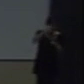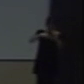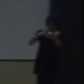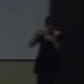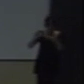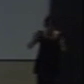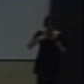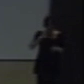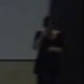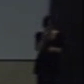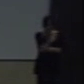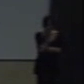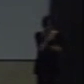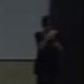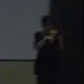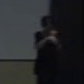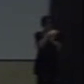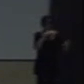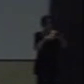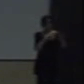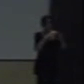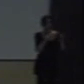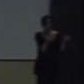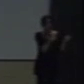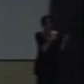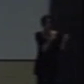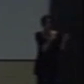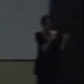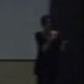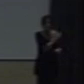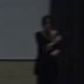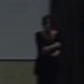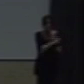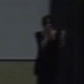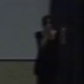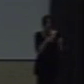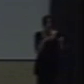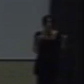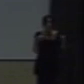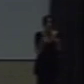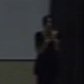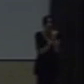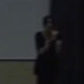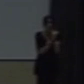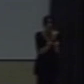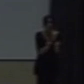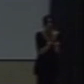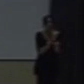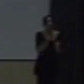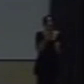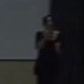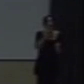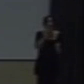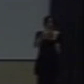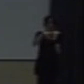no veo realmente desde los medios de comunicación, que haya un interés realmente hacia las minorías étnicas. Quizás sí hacia